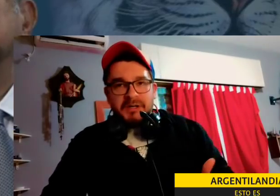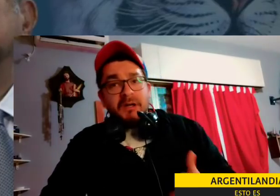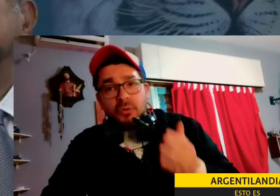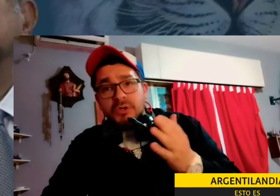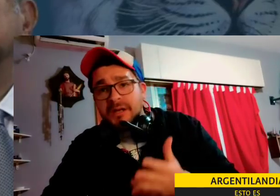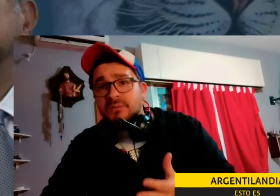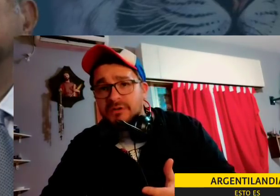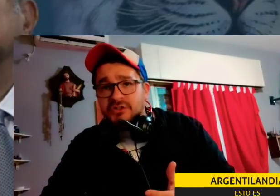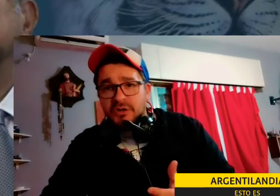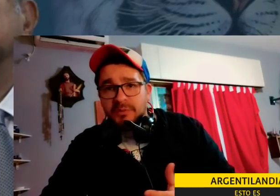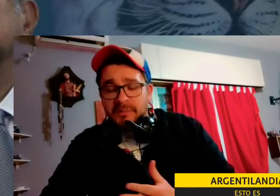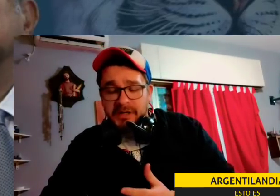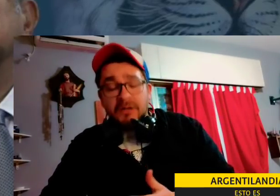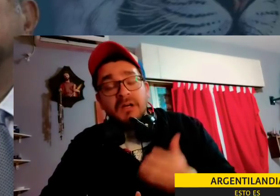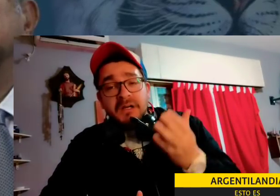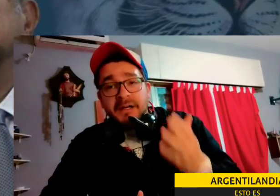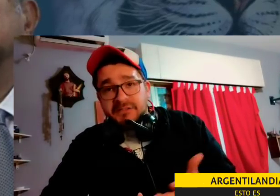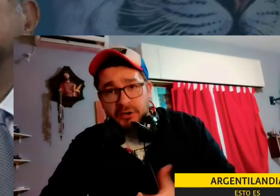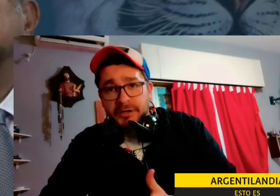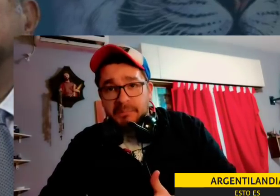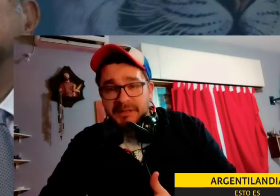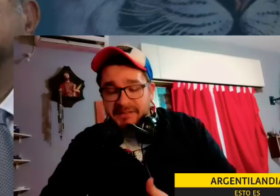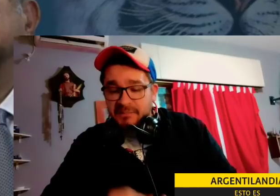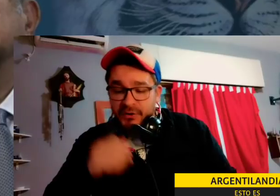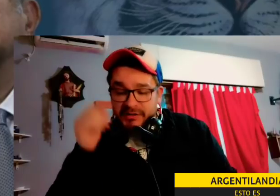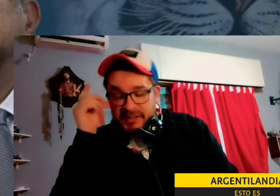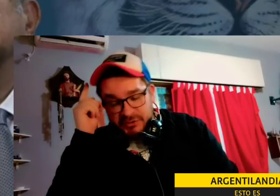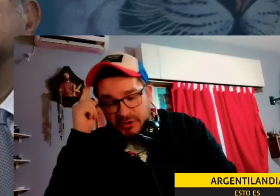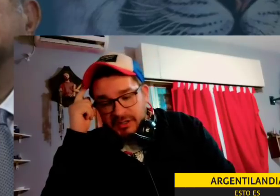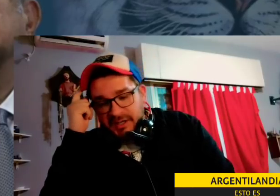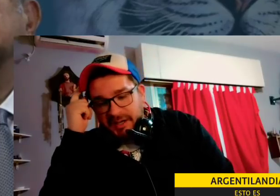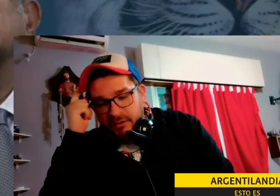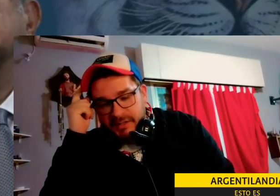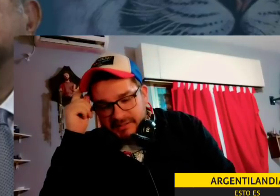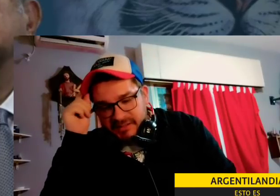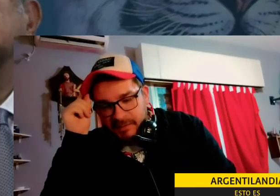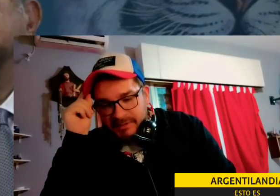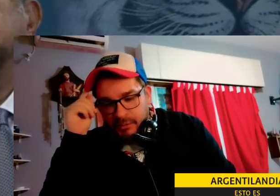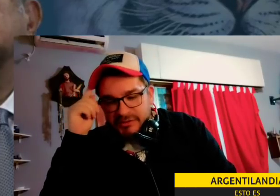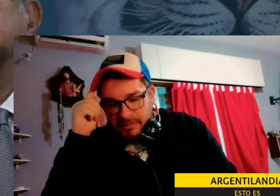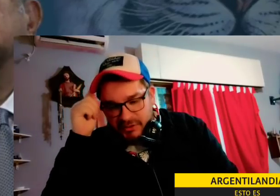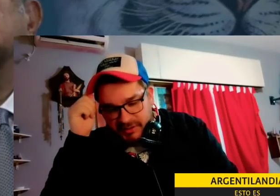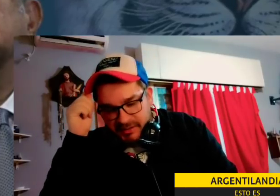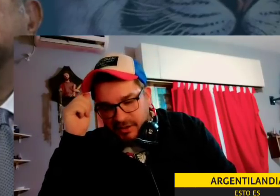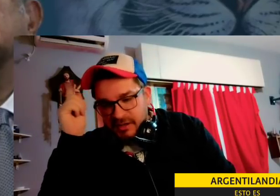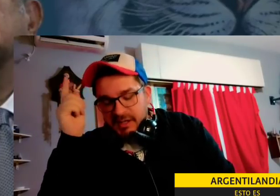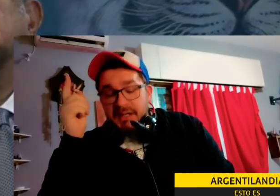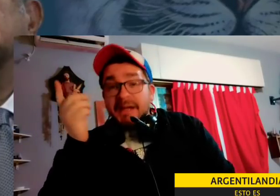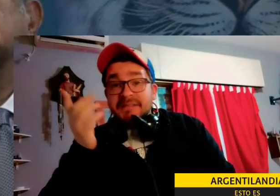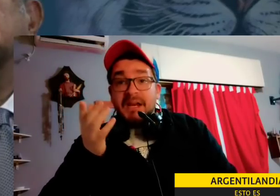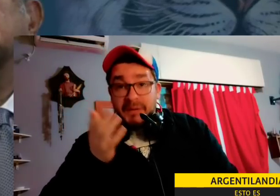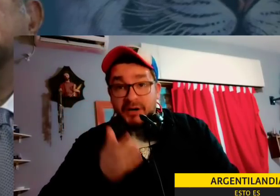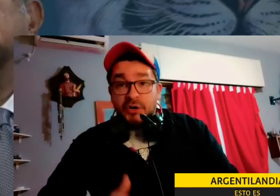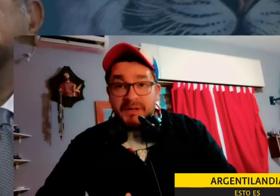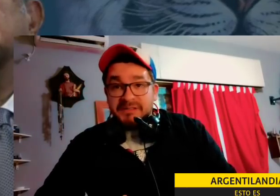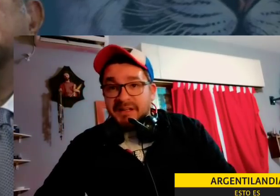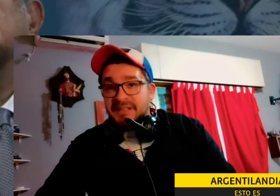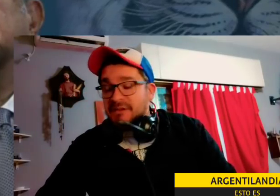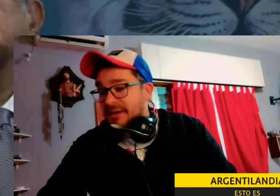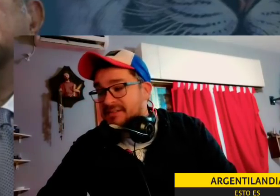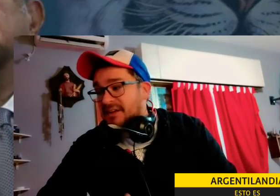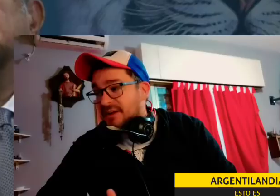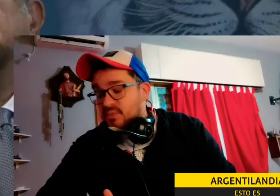trabajar para el pueblo mexicano, cuidar el bolsillo del pueblo mexicano, que se lo respete 100%. Algo que sinceramente, como siempre yo te digo, es el